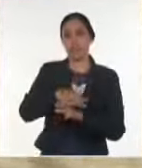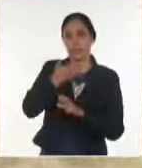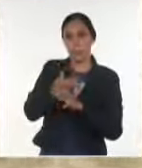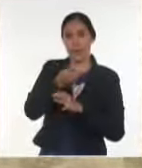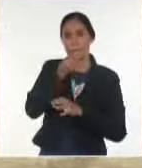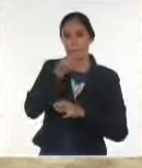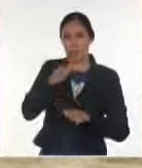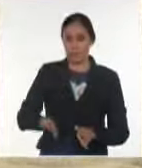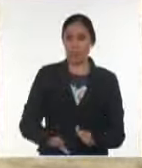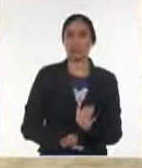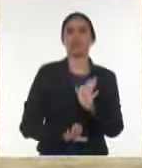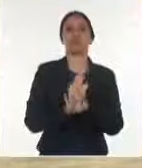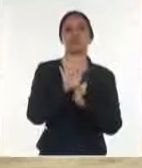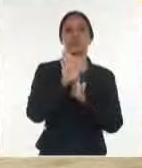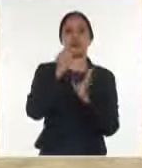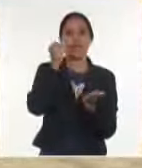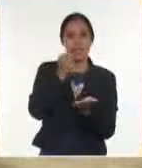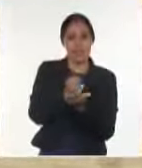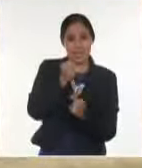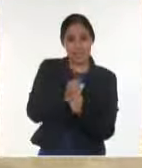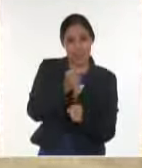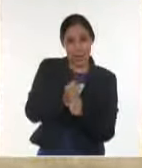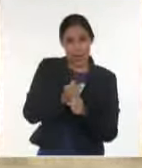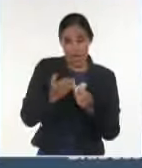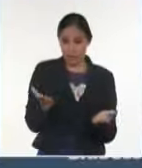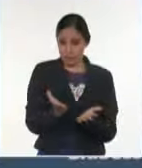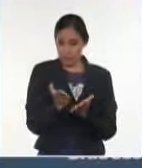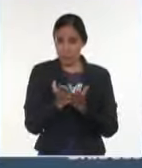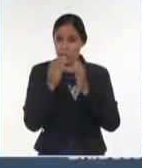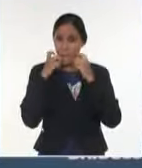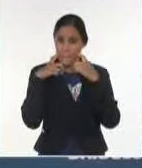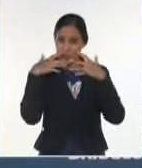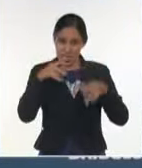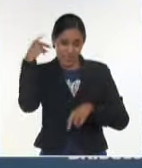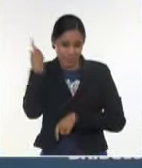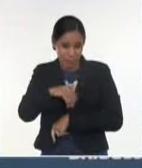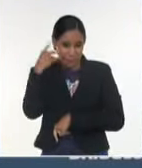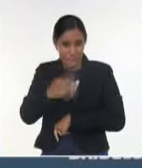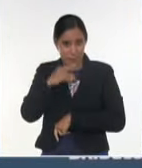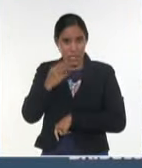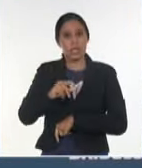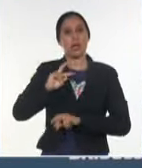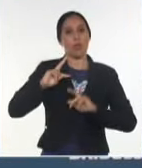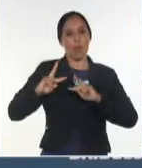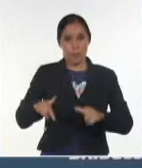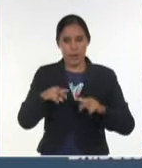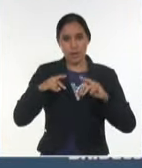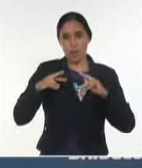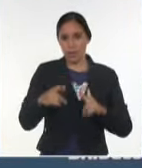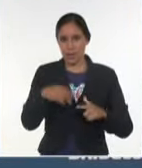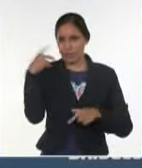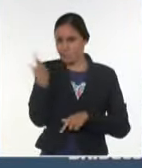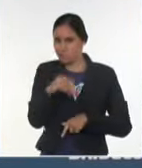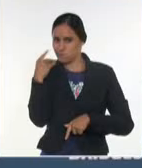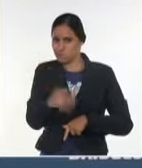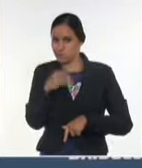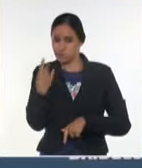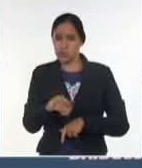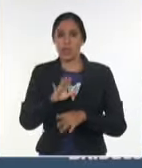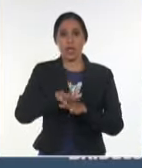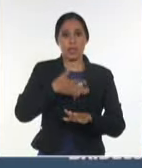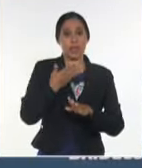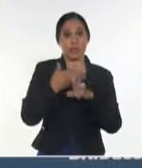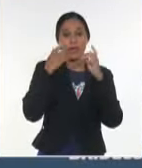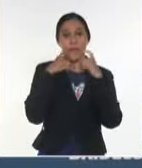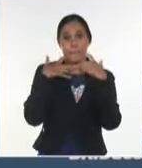supimos implantarnos y salió esto. Ahora enfriar la cabeza, volver a estudiar, volver a salir adelante. Y